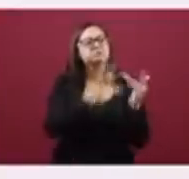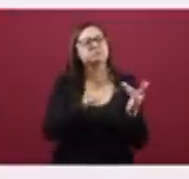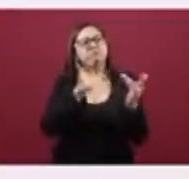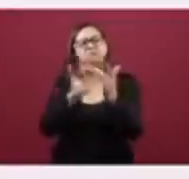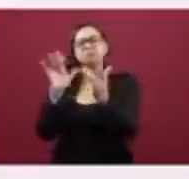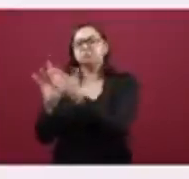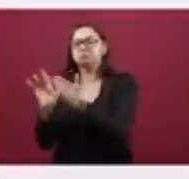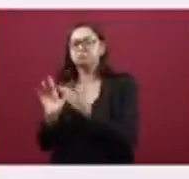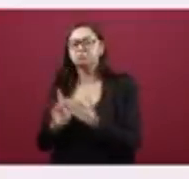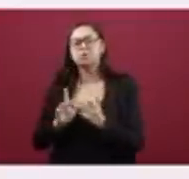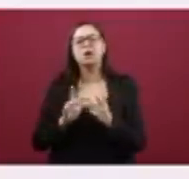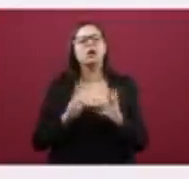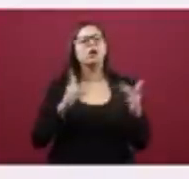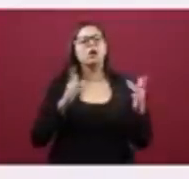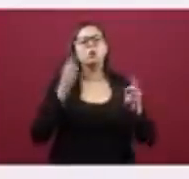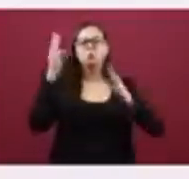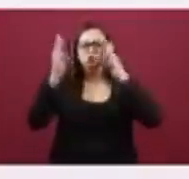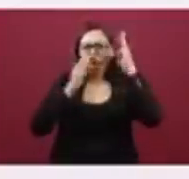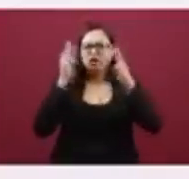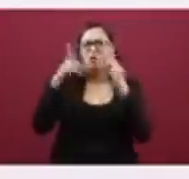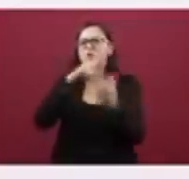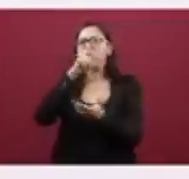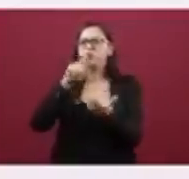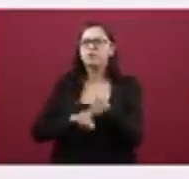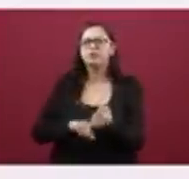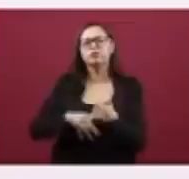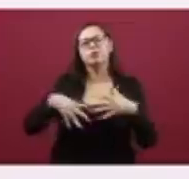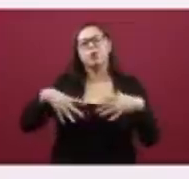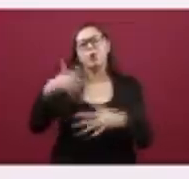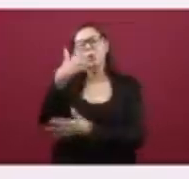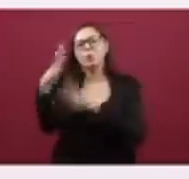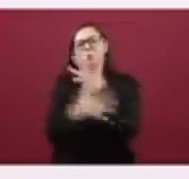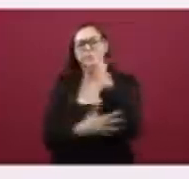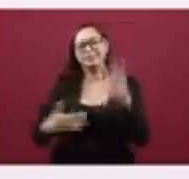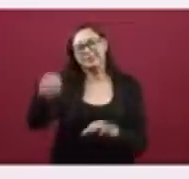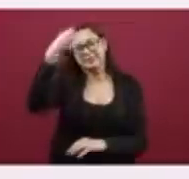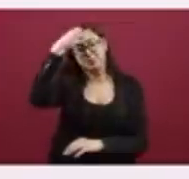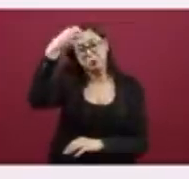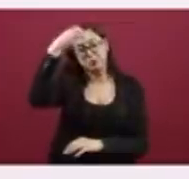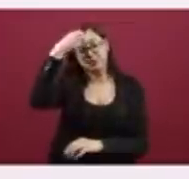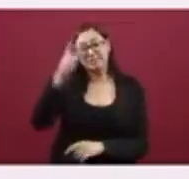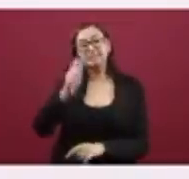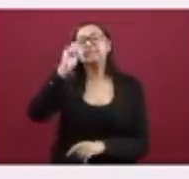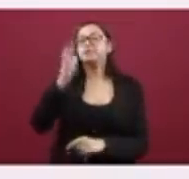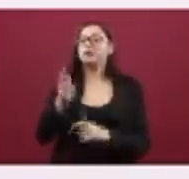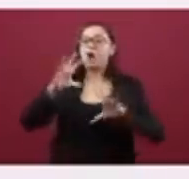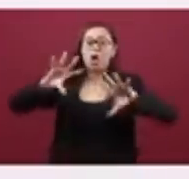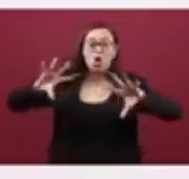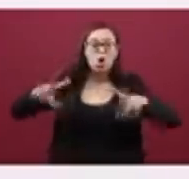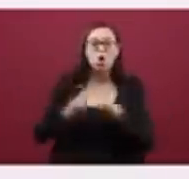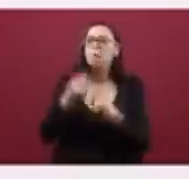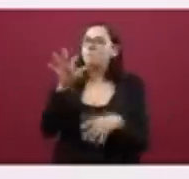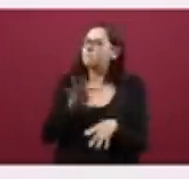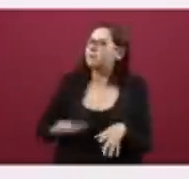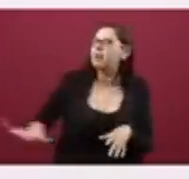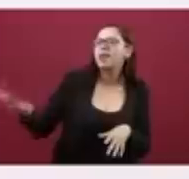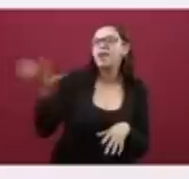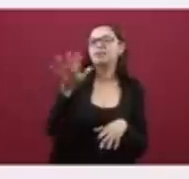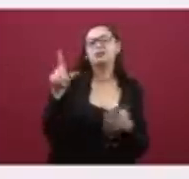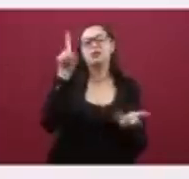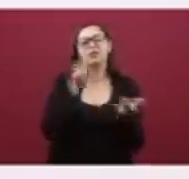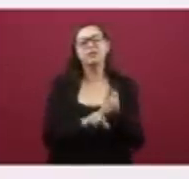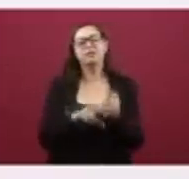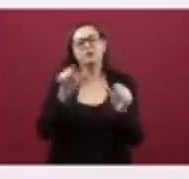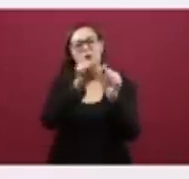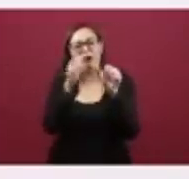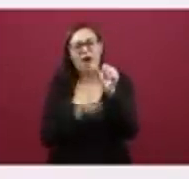bosque de chapultepec es decir se creará uno de los complejos artísticos y culturales